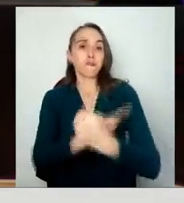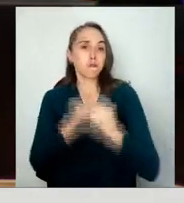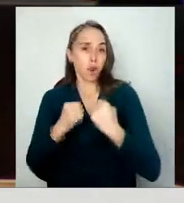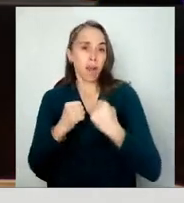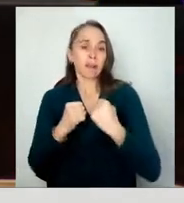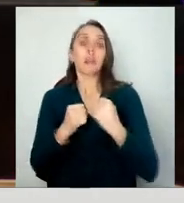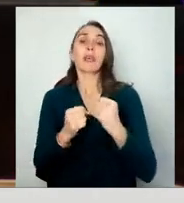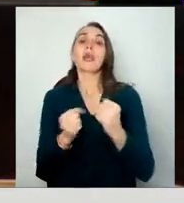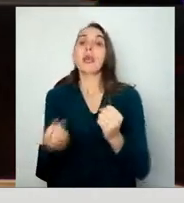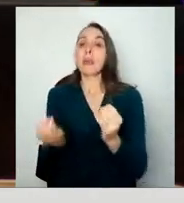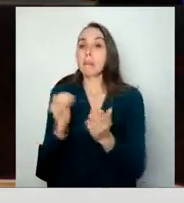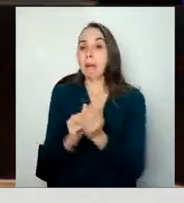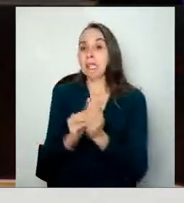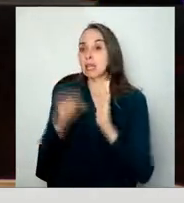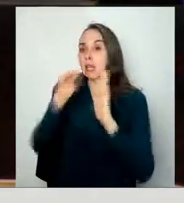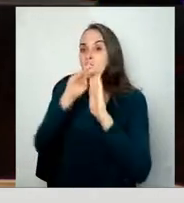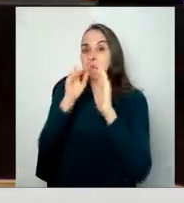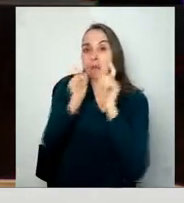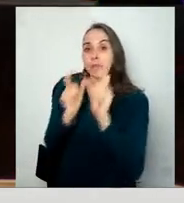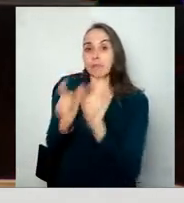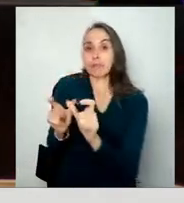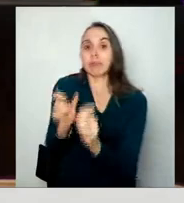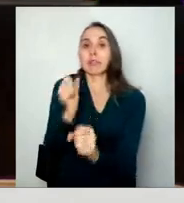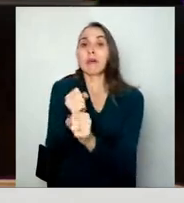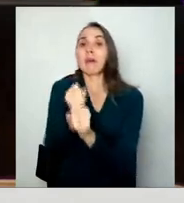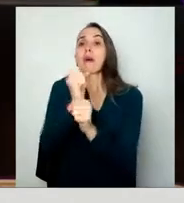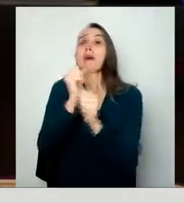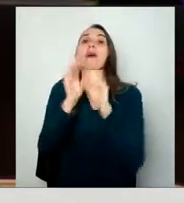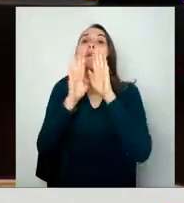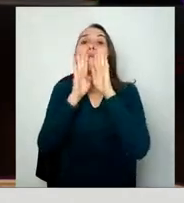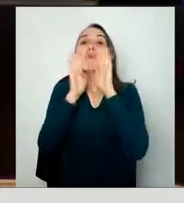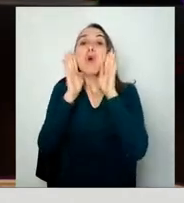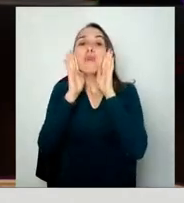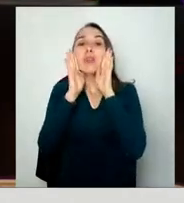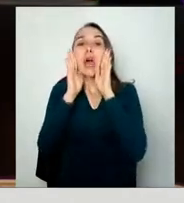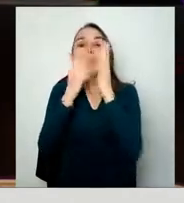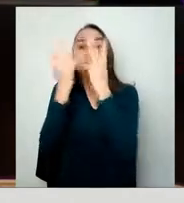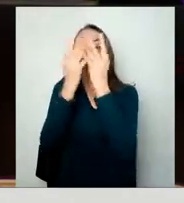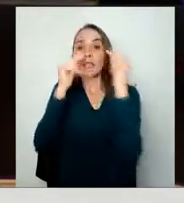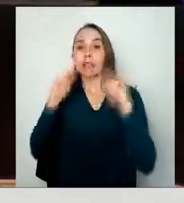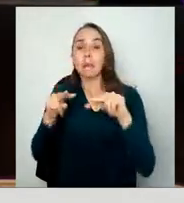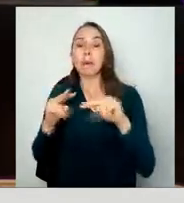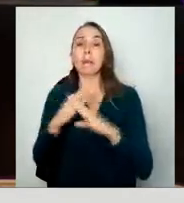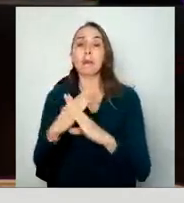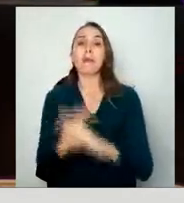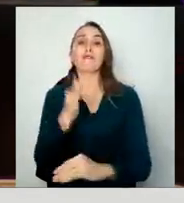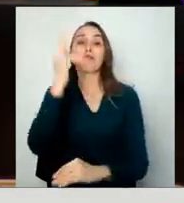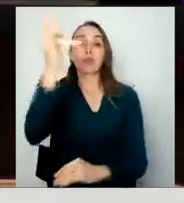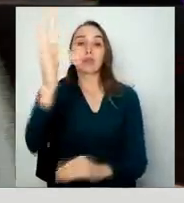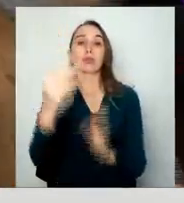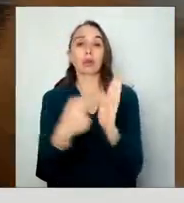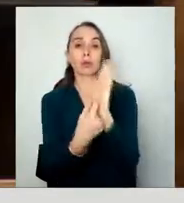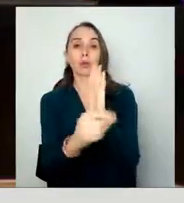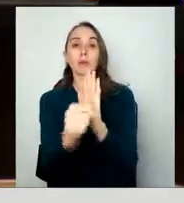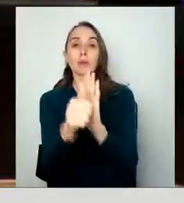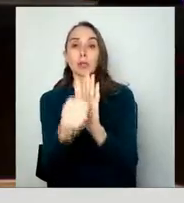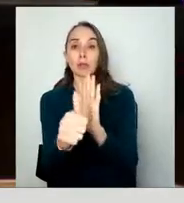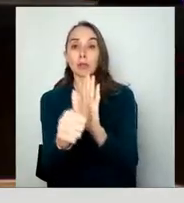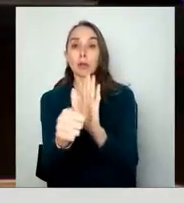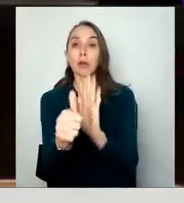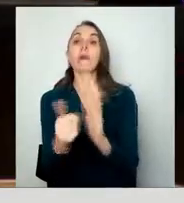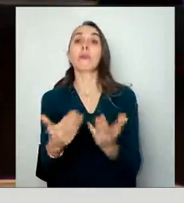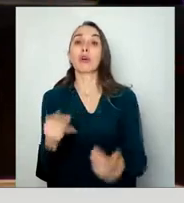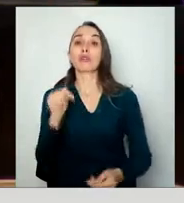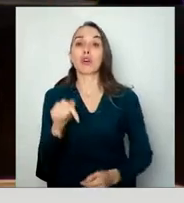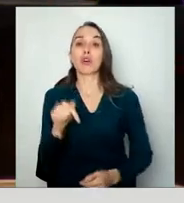que prevengan que estas situaciones puedan ocurrir en el futuro este proyecto de ley va en la línea correcta en ese sentido y por eso hoy día la